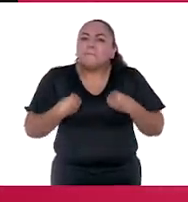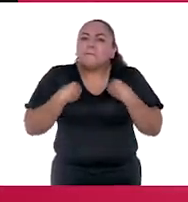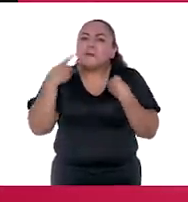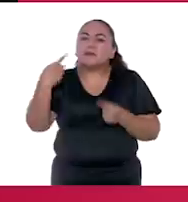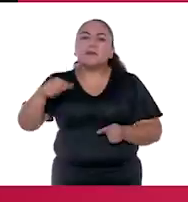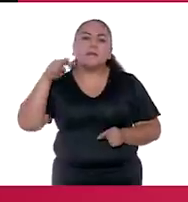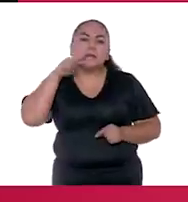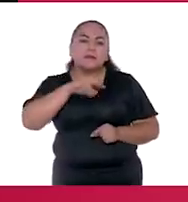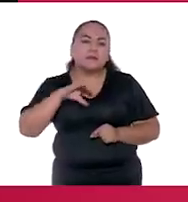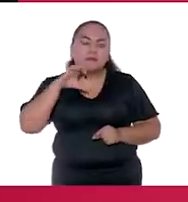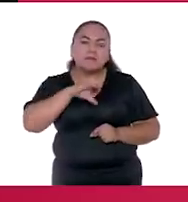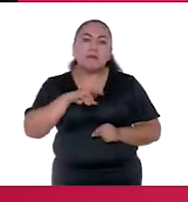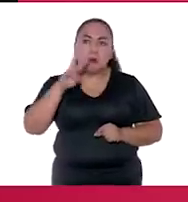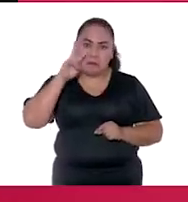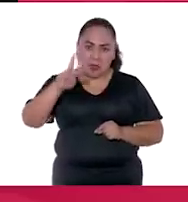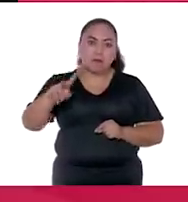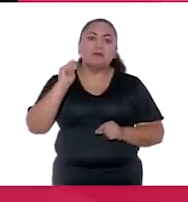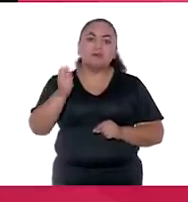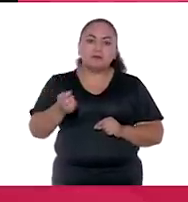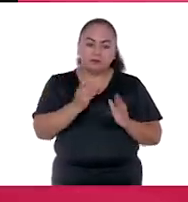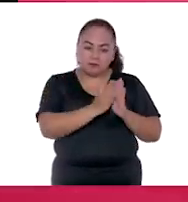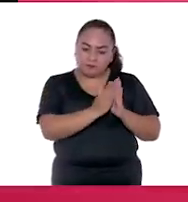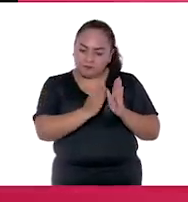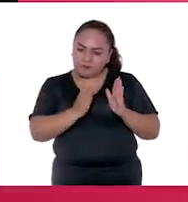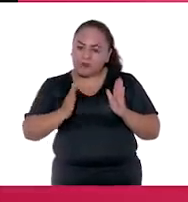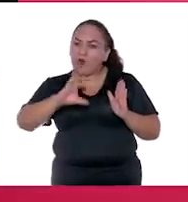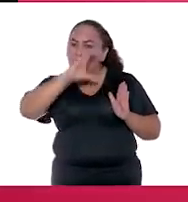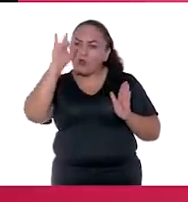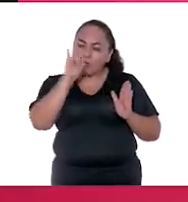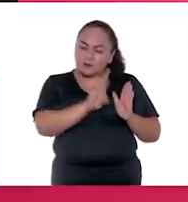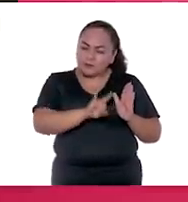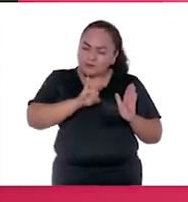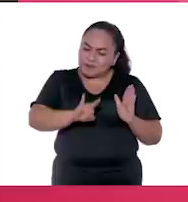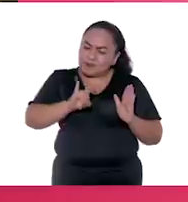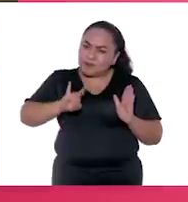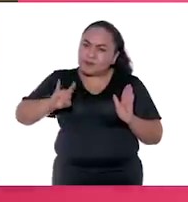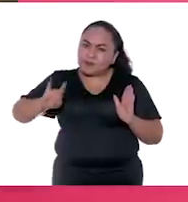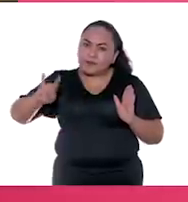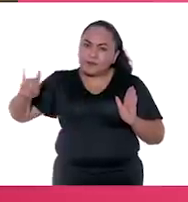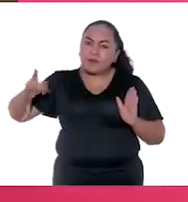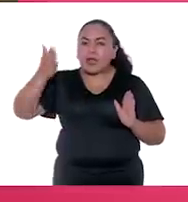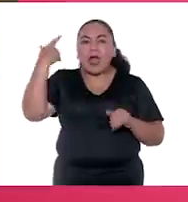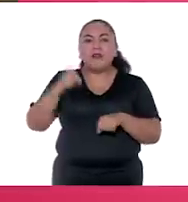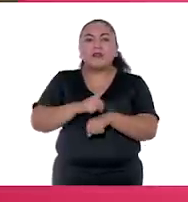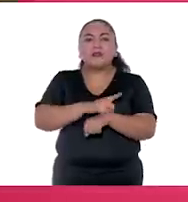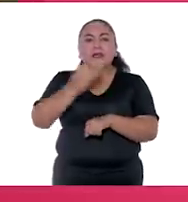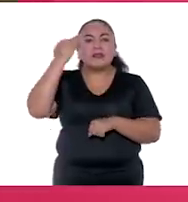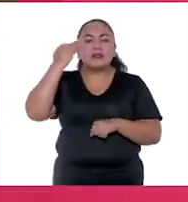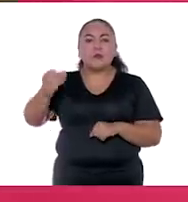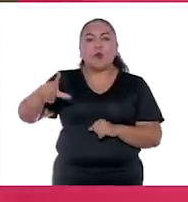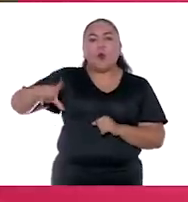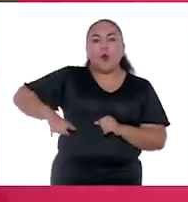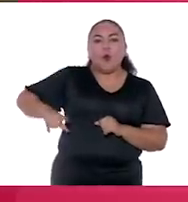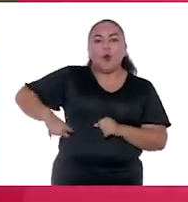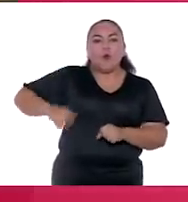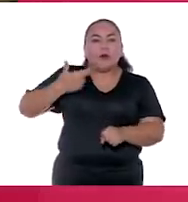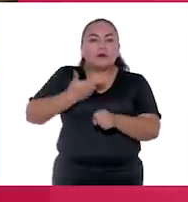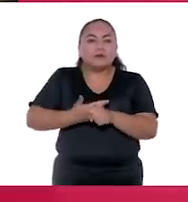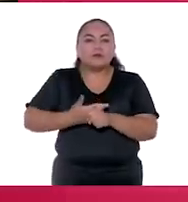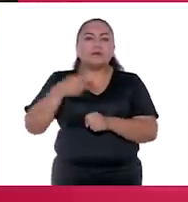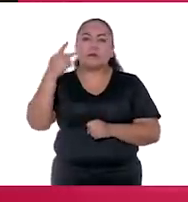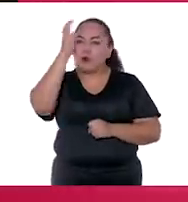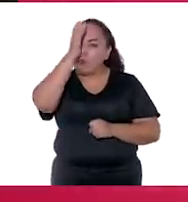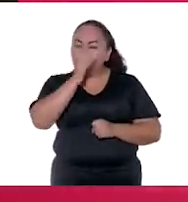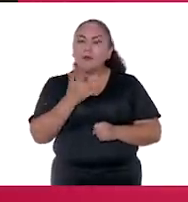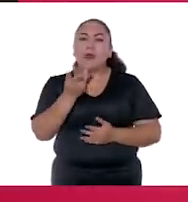Aquí se puede ver cronológicamente, a través de fotos y documentos, la época en la que era gobernador de Coahuila, el Plan de